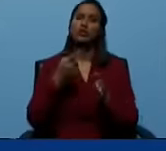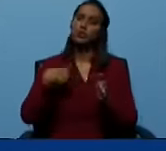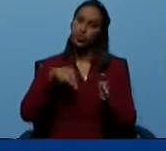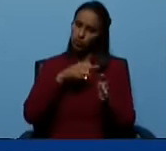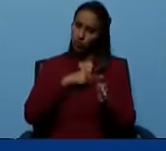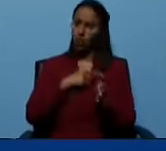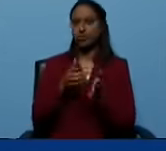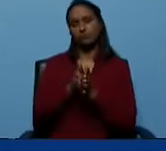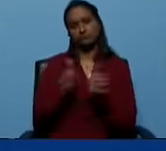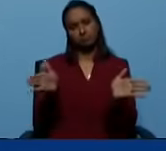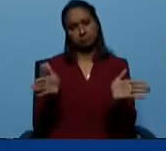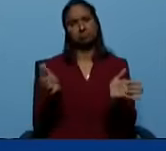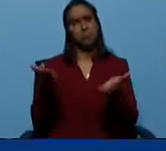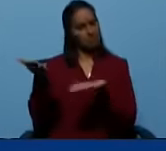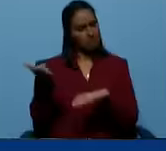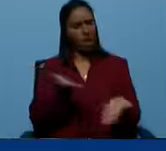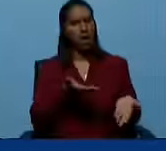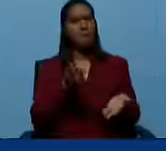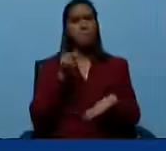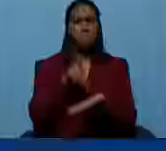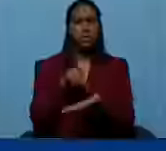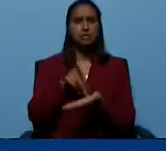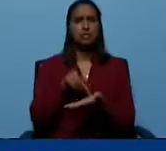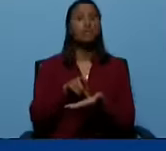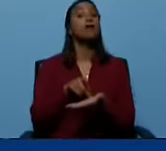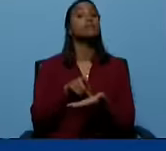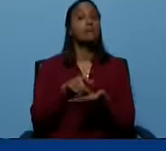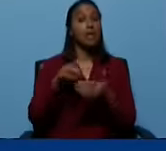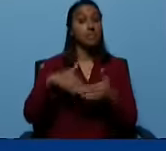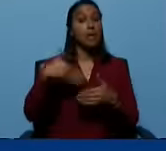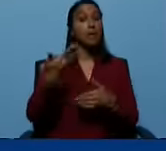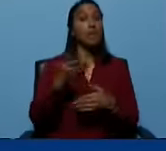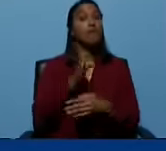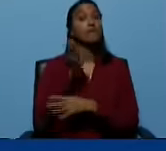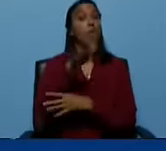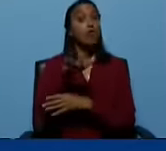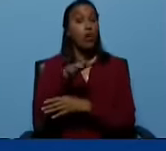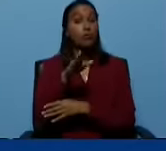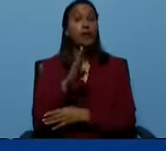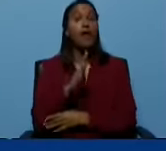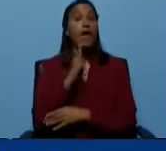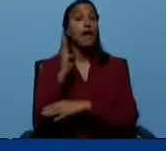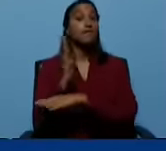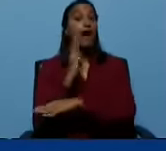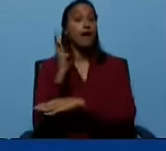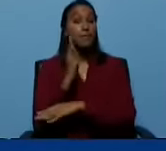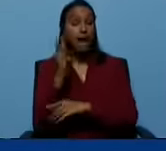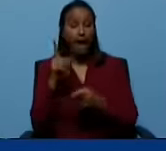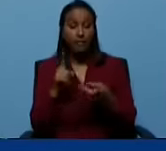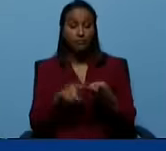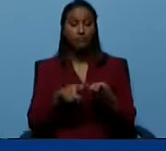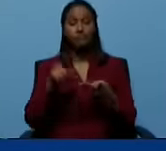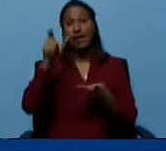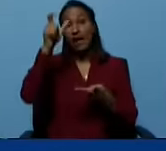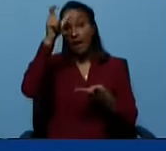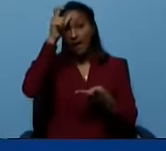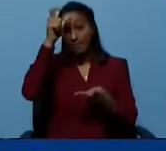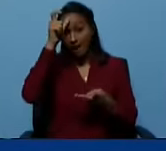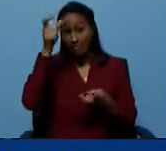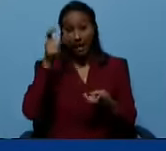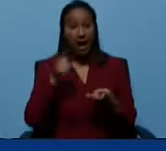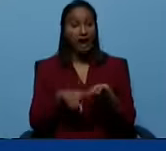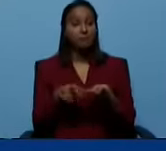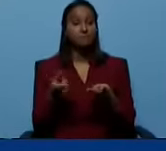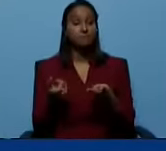puertas. Fuimos a Barbados, a Qatar. Hablamos con sus amos, los Estados